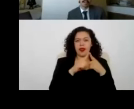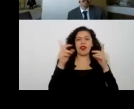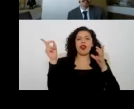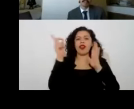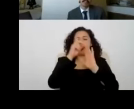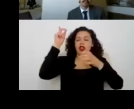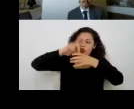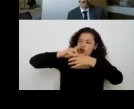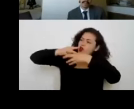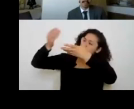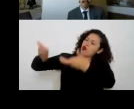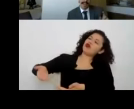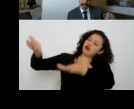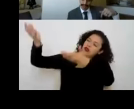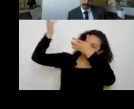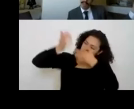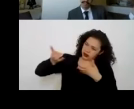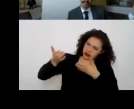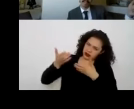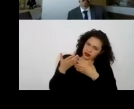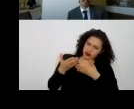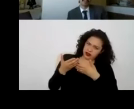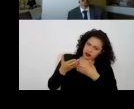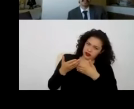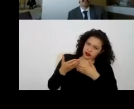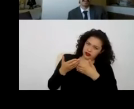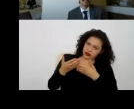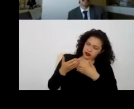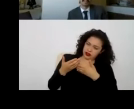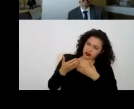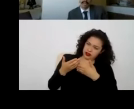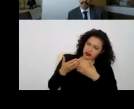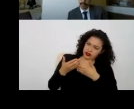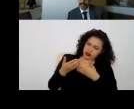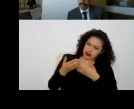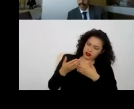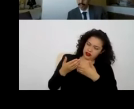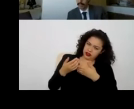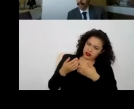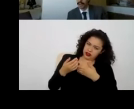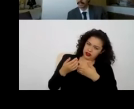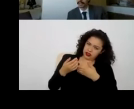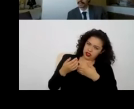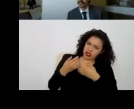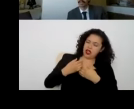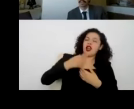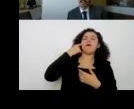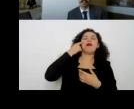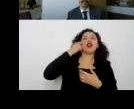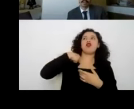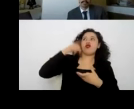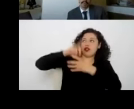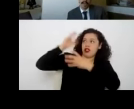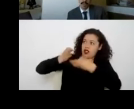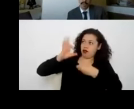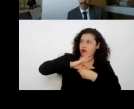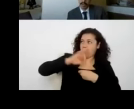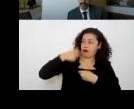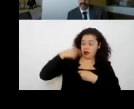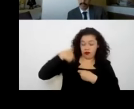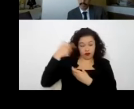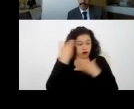reciba una donataria a su vez de otra donataria también son actividades vulnerables. Entonces, si por